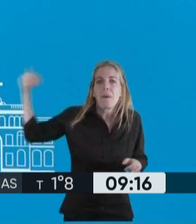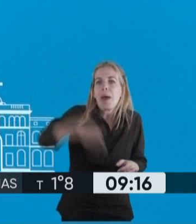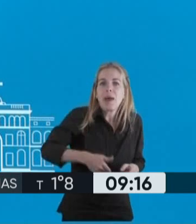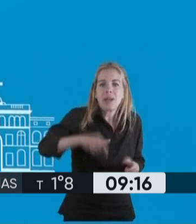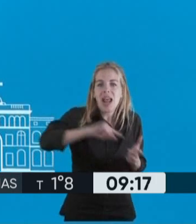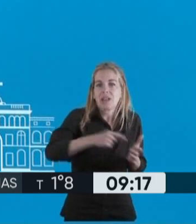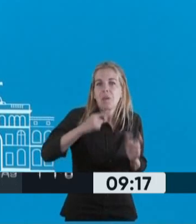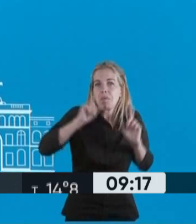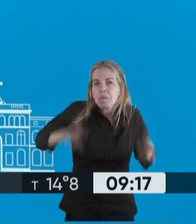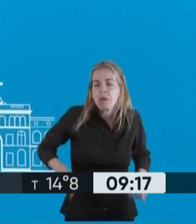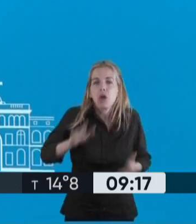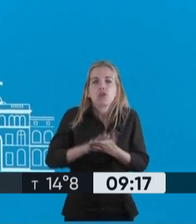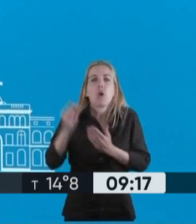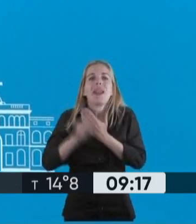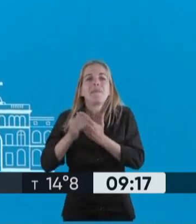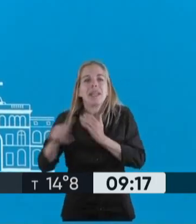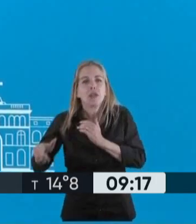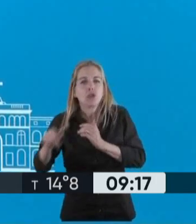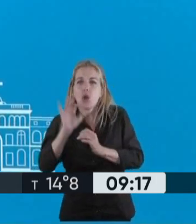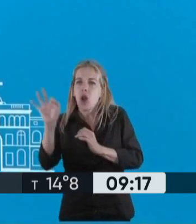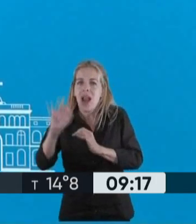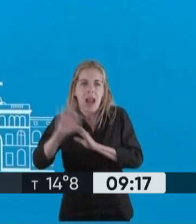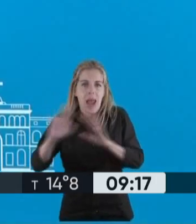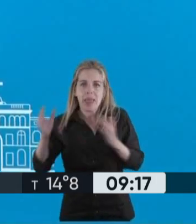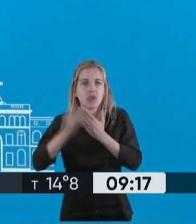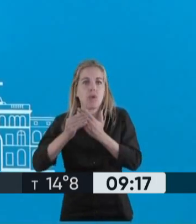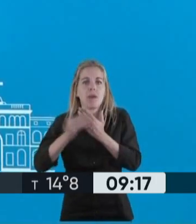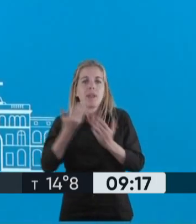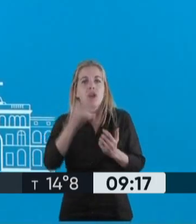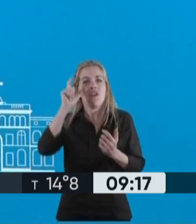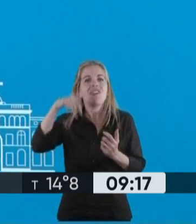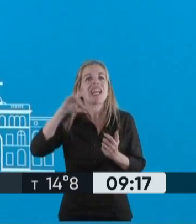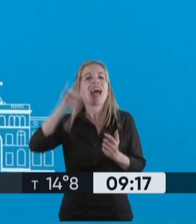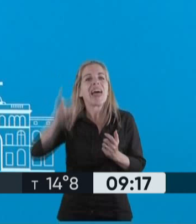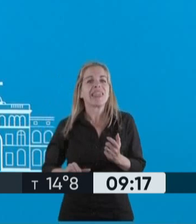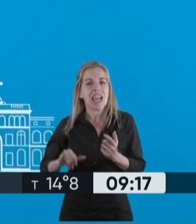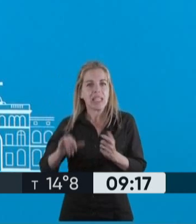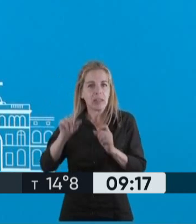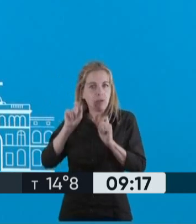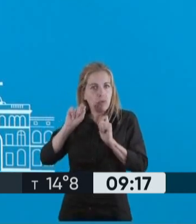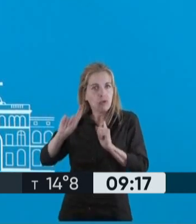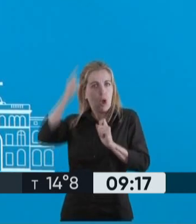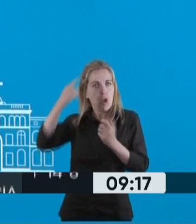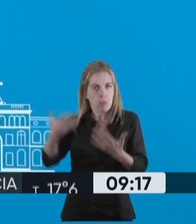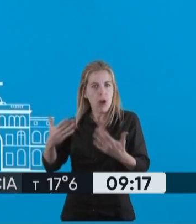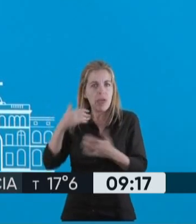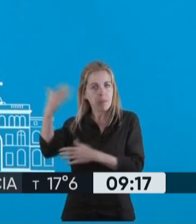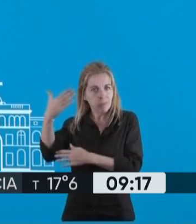Fernández, no soy comentarista de declaraciones, menos del ministro Fernández, que por sí solo es muy bueno declarando. Muchas gracias.